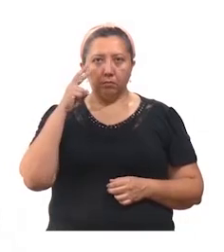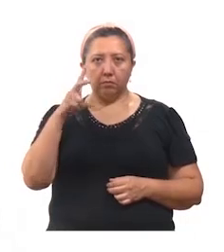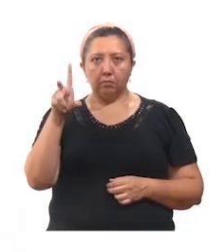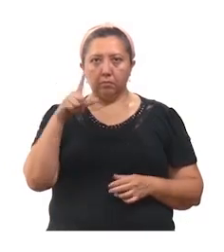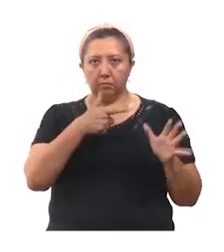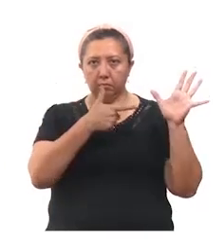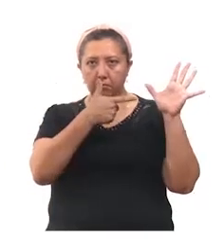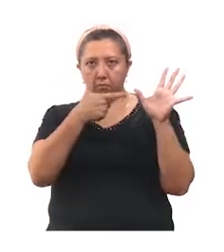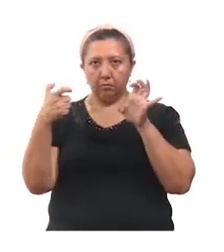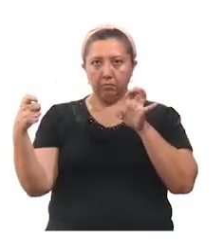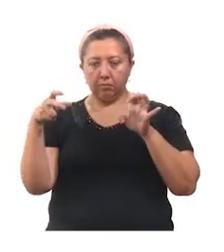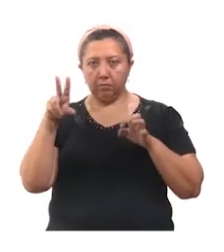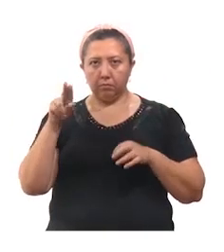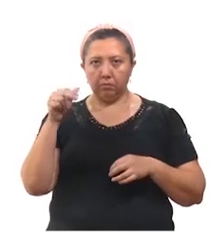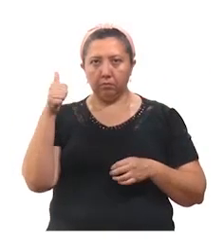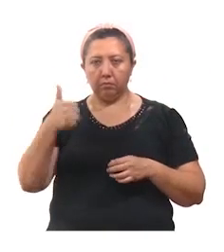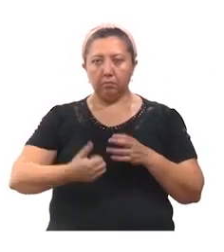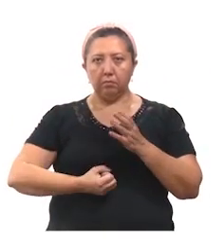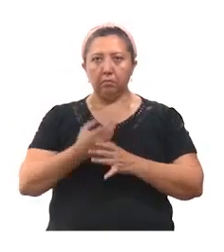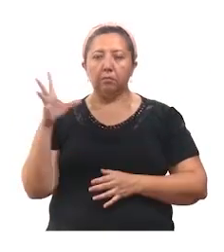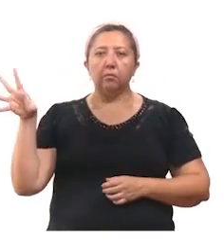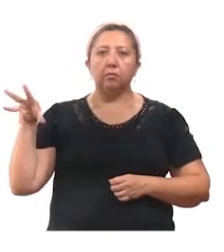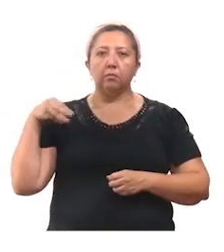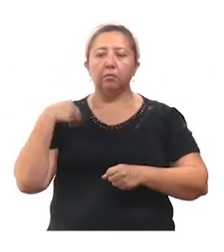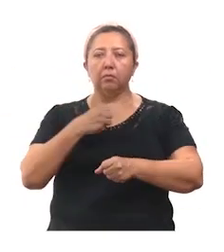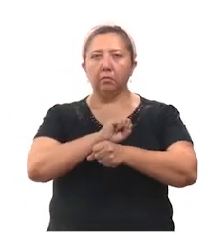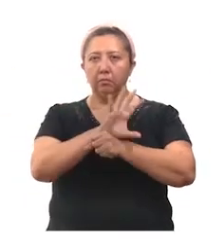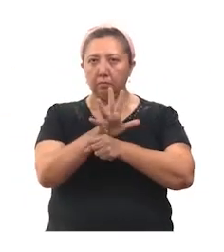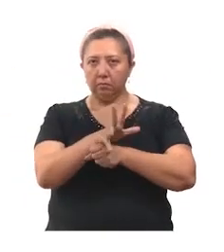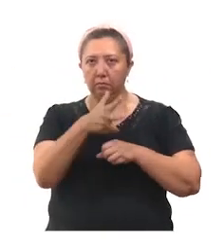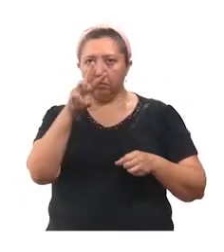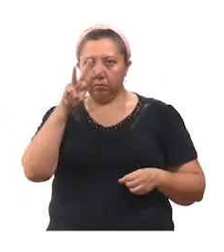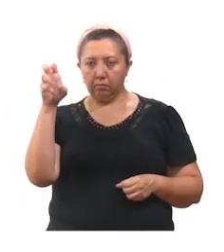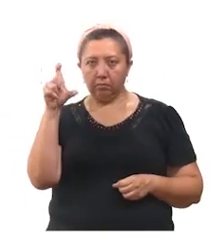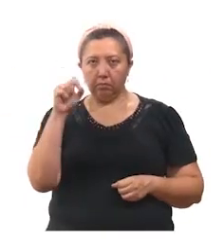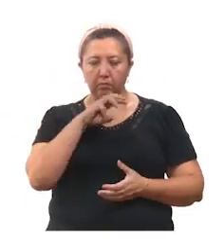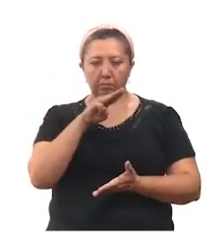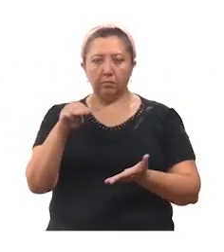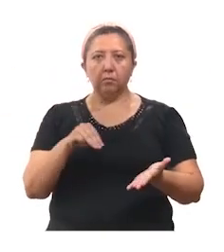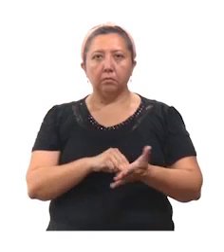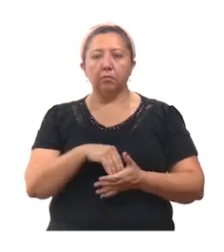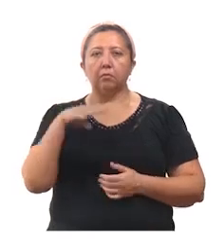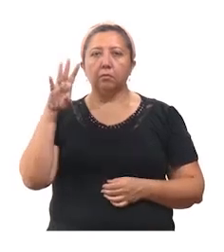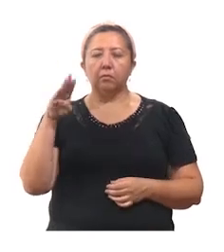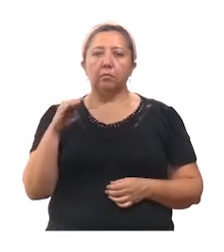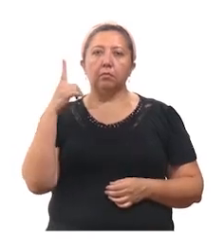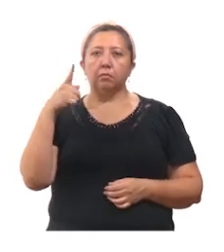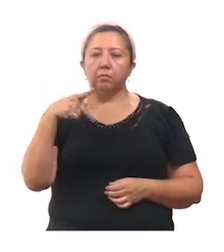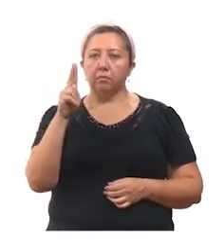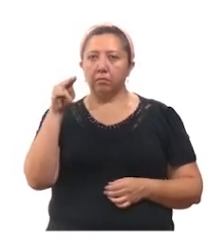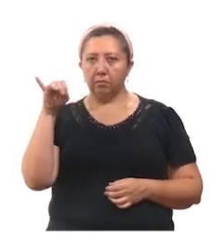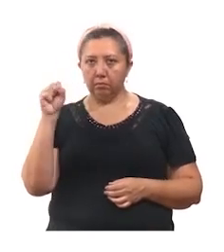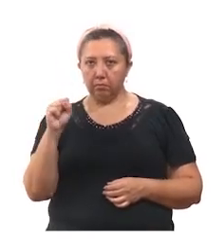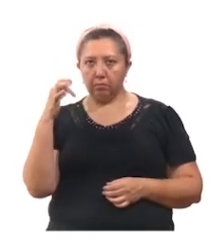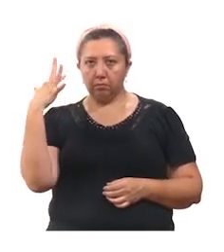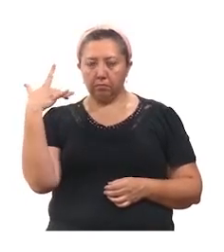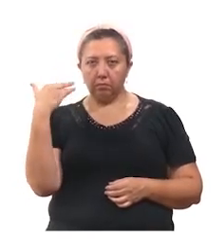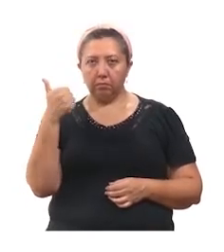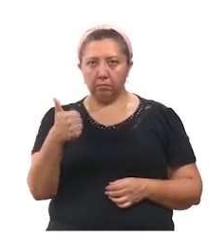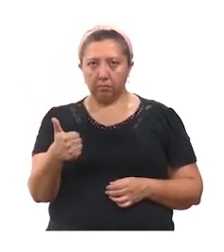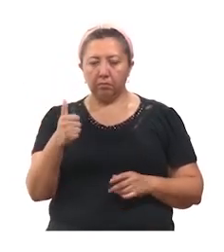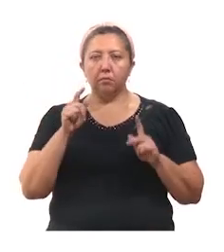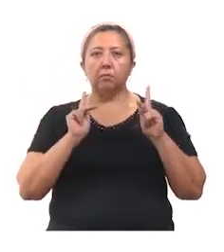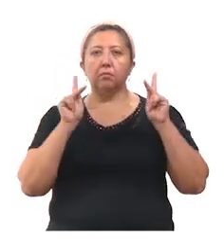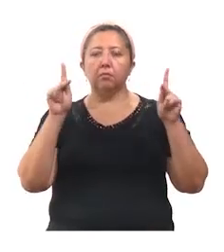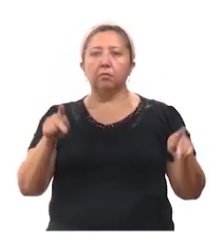detectaron 786 nuevos contagios de coronavirus, 320 en Mérida, 91 en Canacín, 56